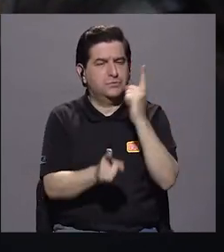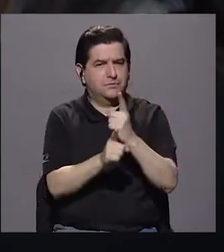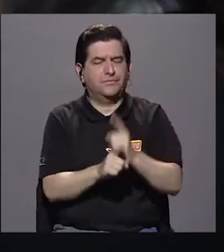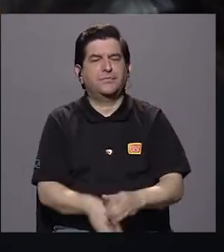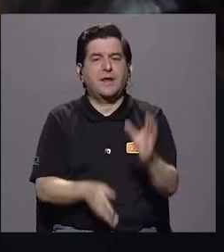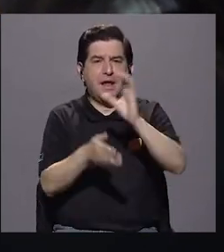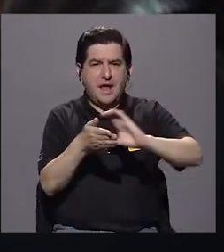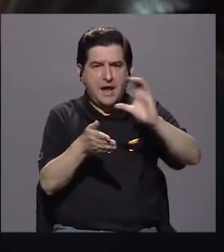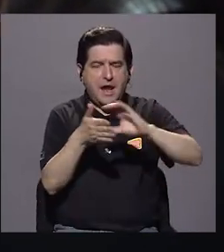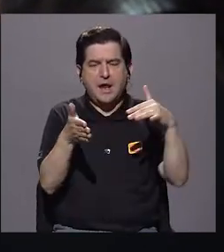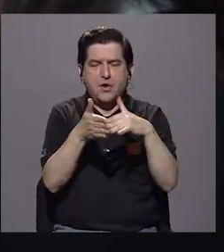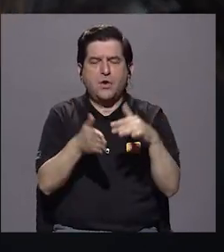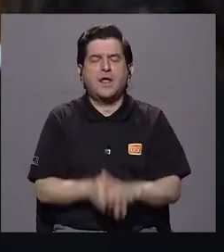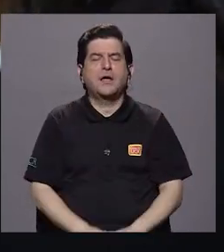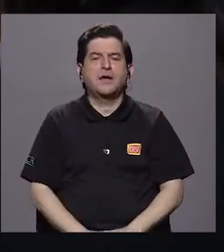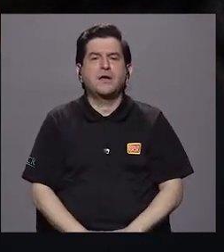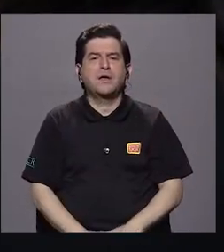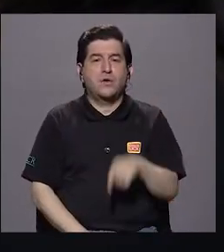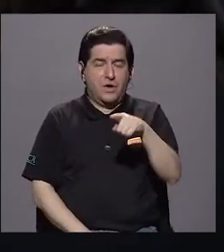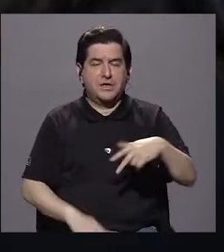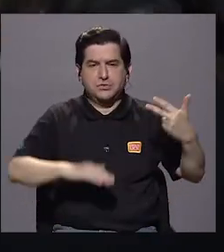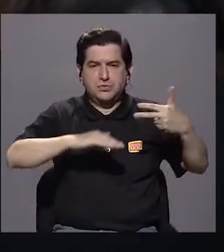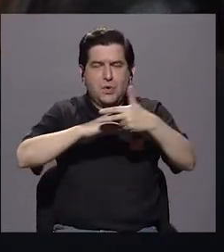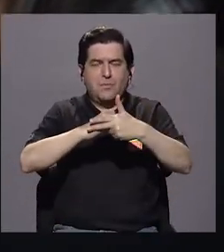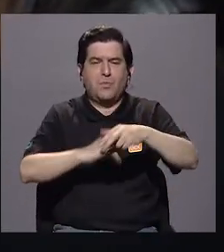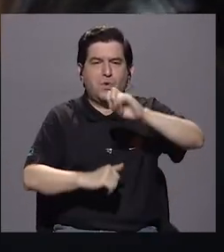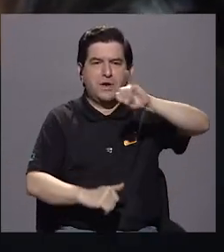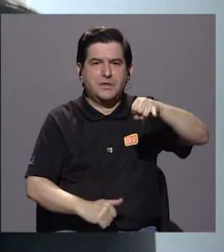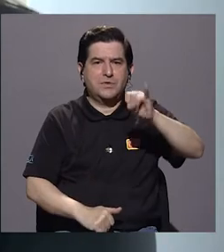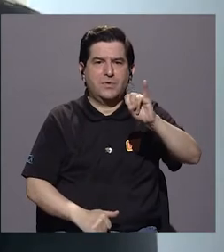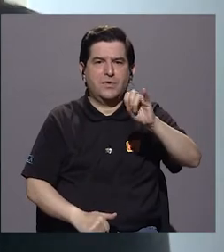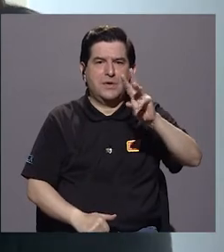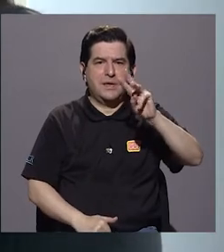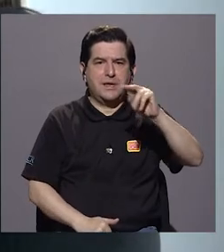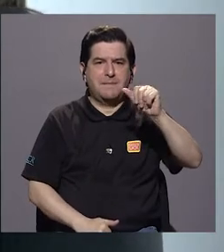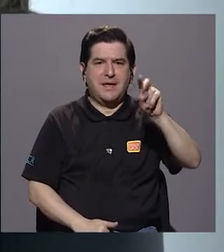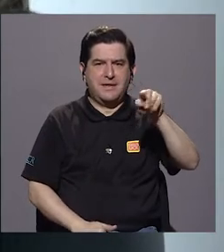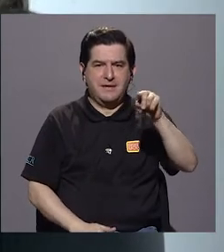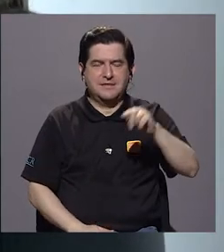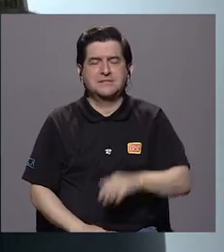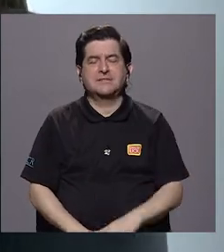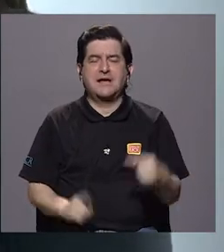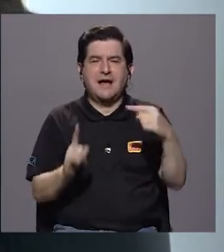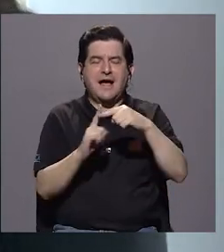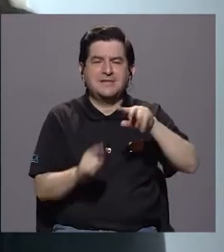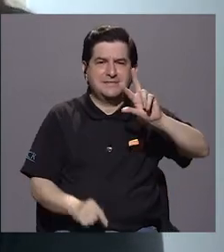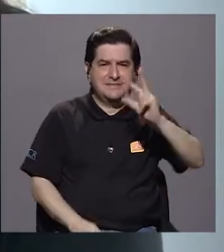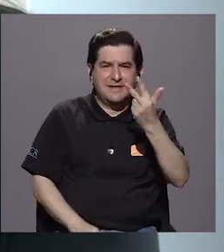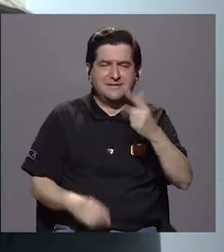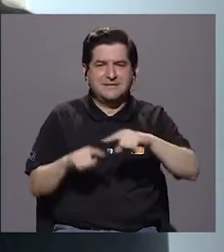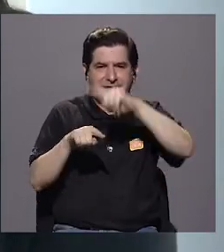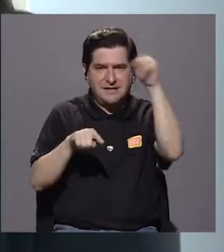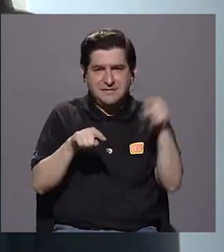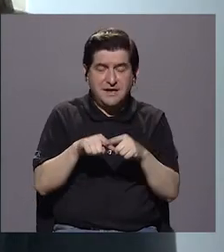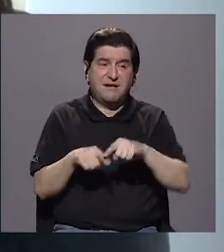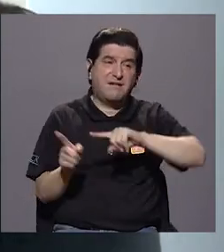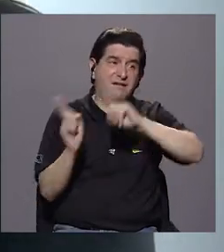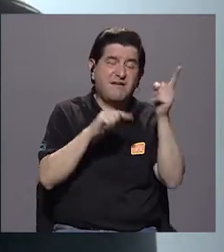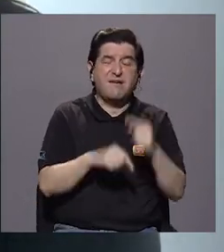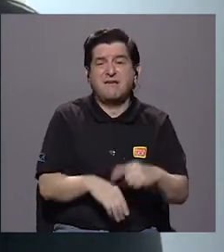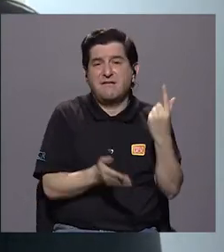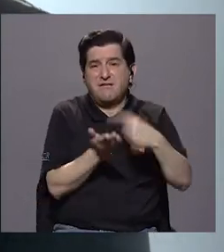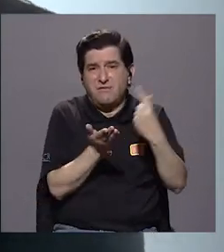donde estudiaba en Puerto Jiménez en ese momento llegaba hasta tercer ciclo. Entonces había que irse para Golfito, Ciudad